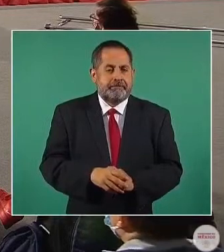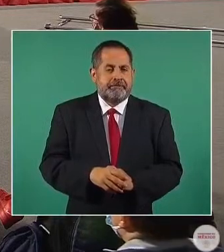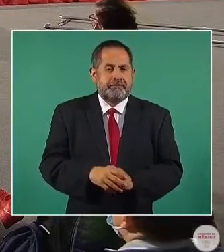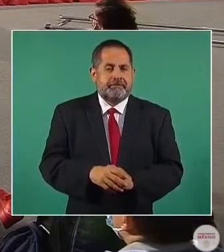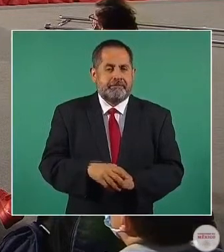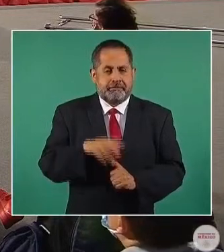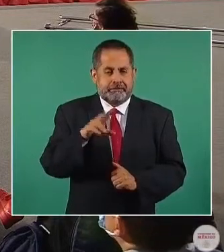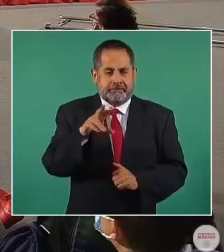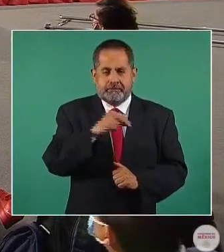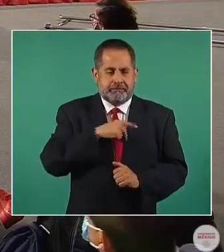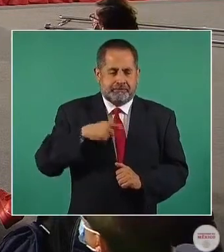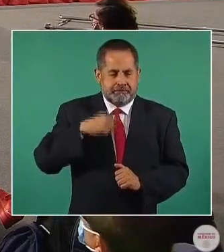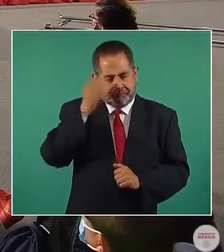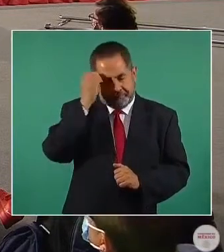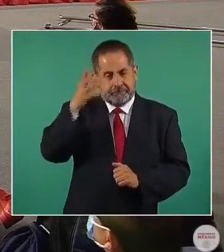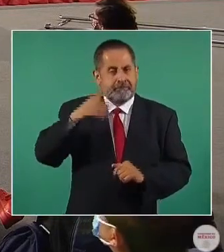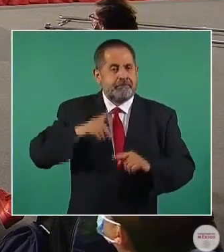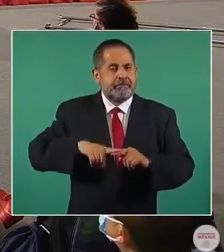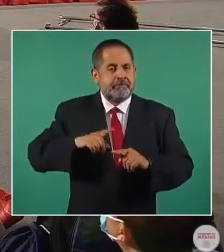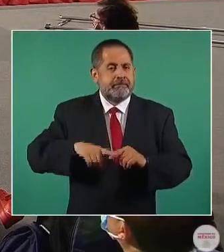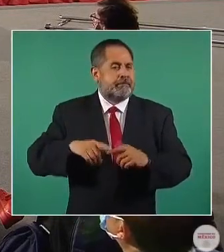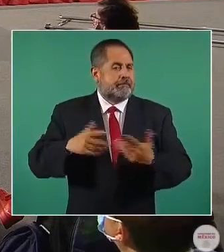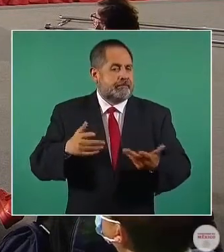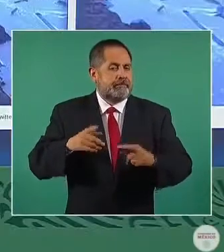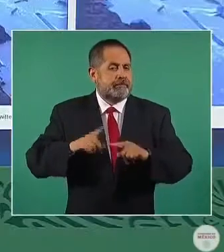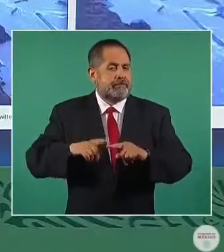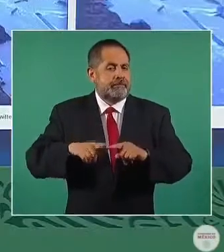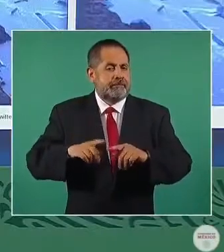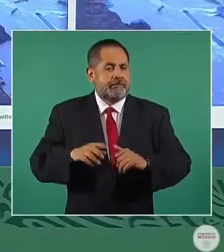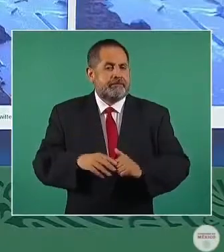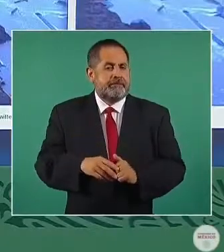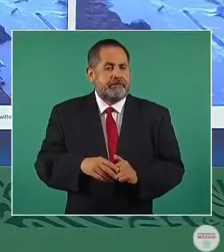no olvidamos nuestro